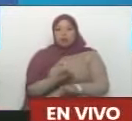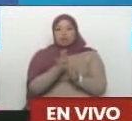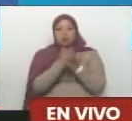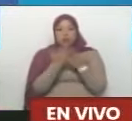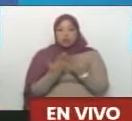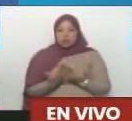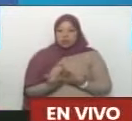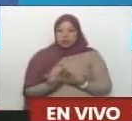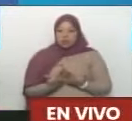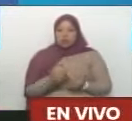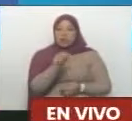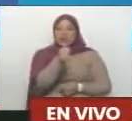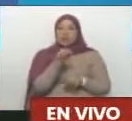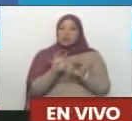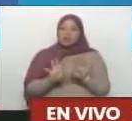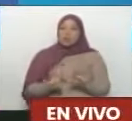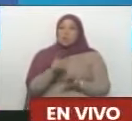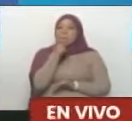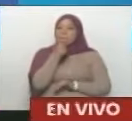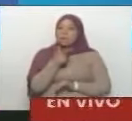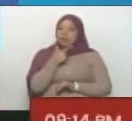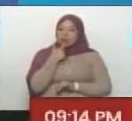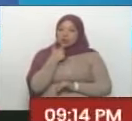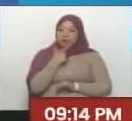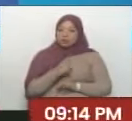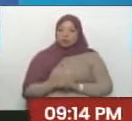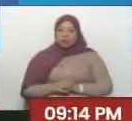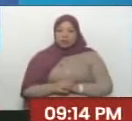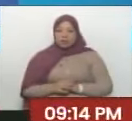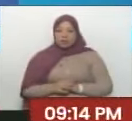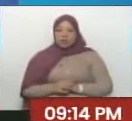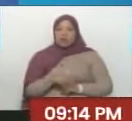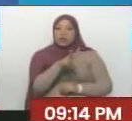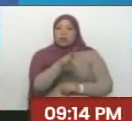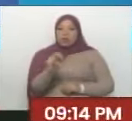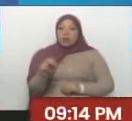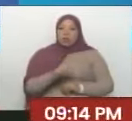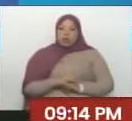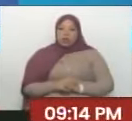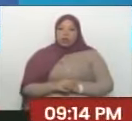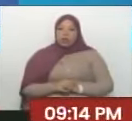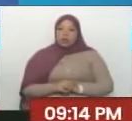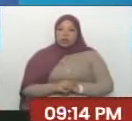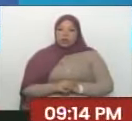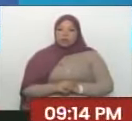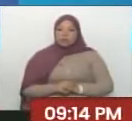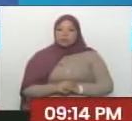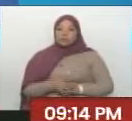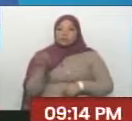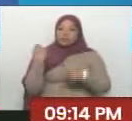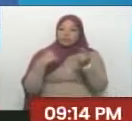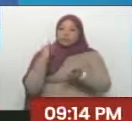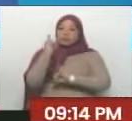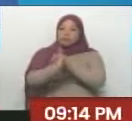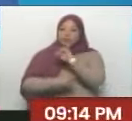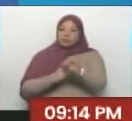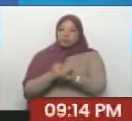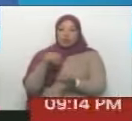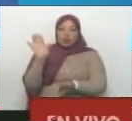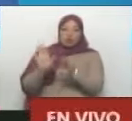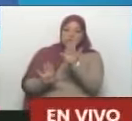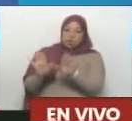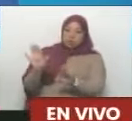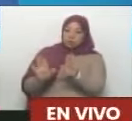capítulos, 19, extraordinaria, va para 20, de la Feria Internacional del